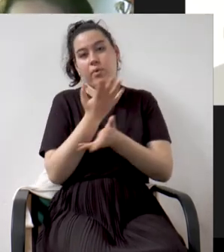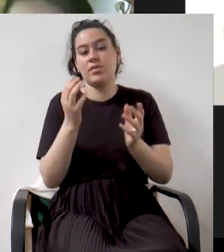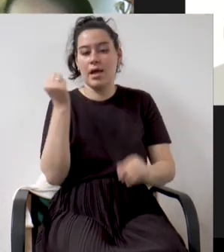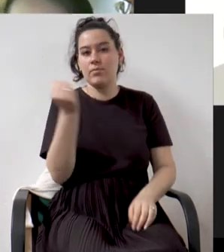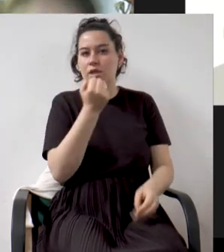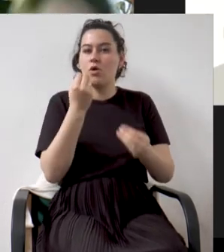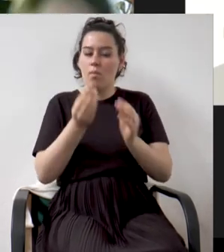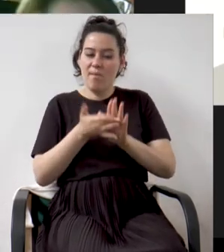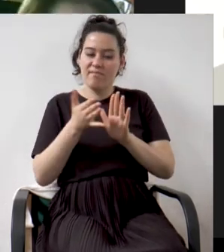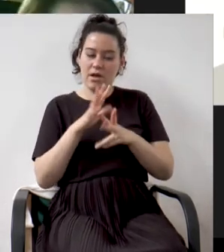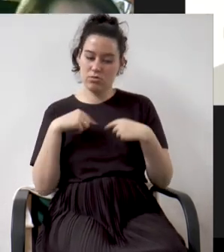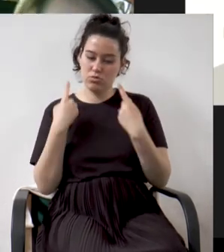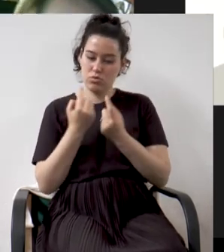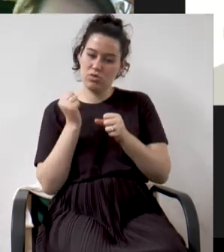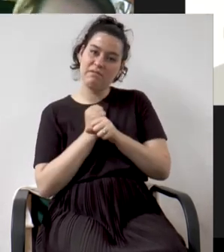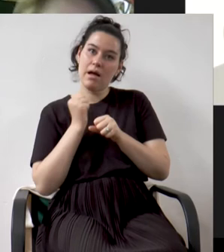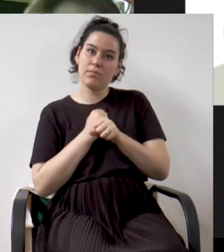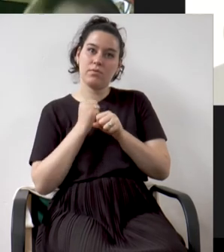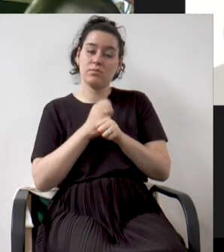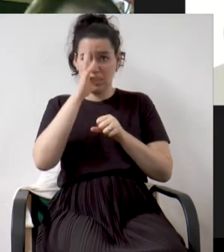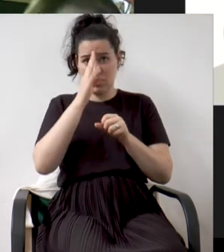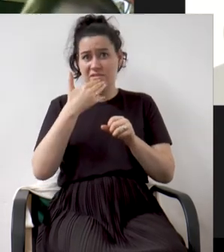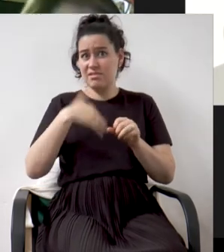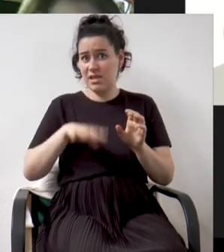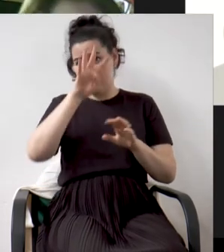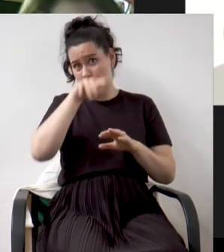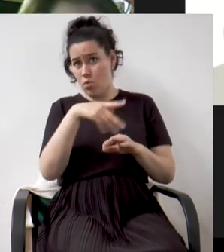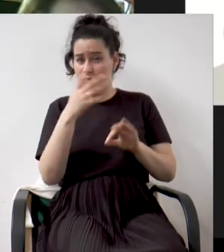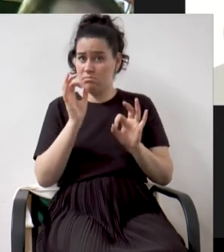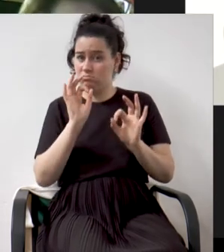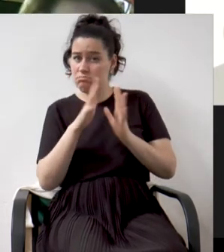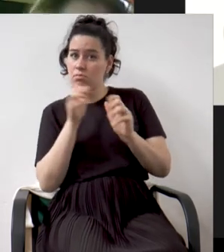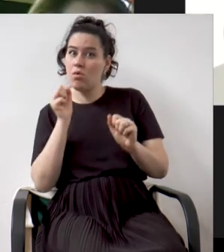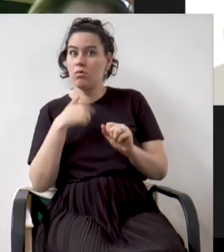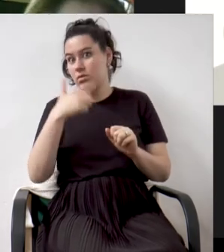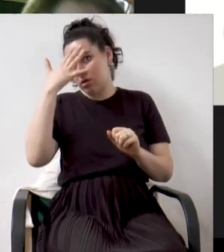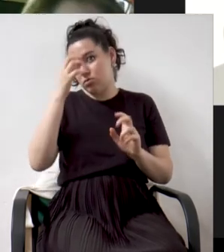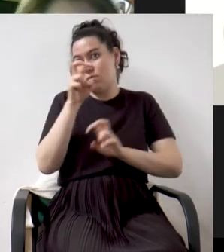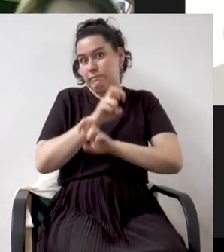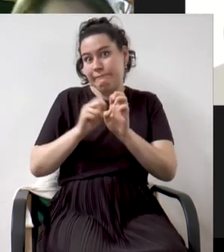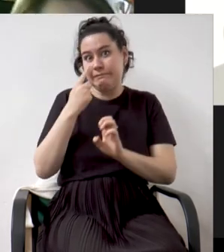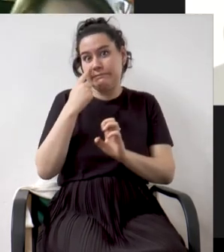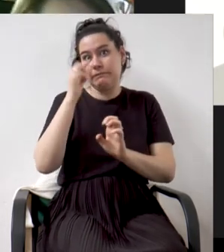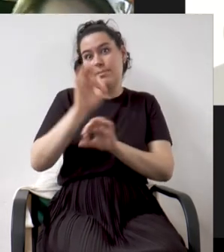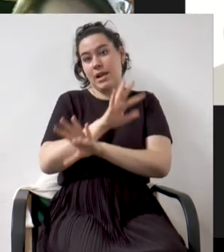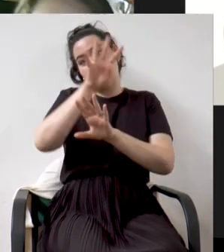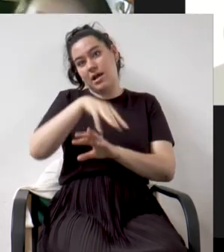el litoral. Creo que queda entendido con ese cuadro, o por lo menos intenté que fuera lo más claro